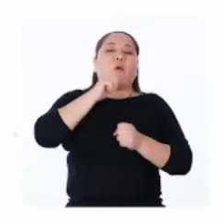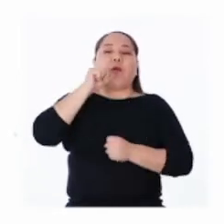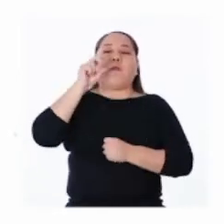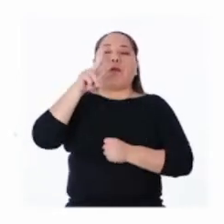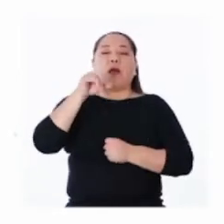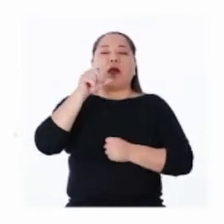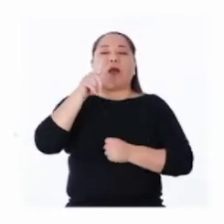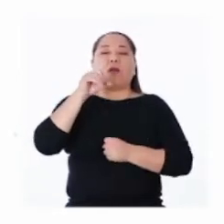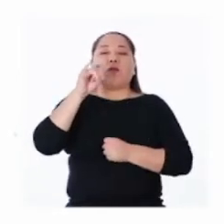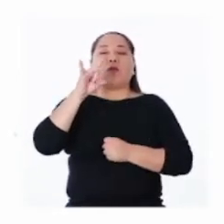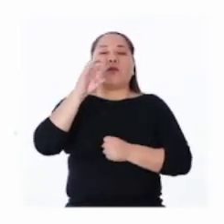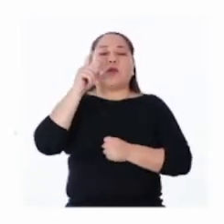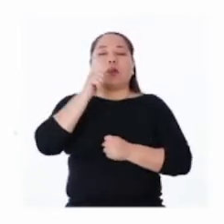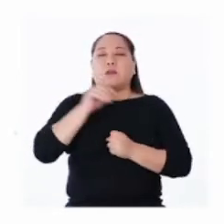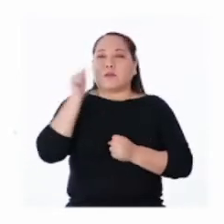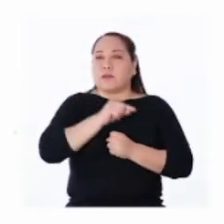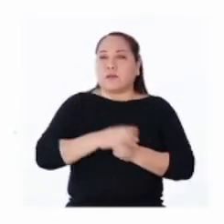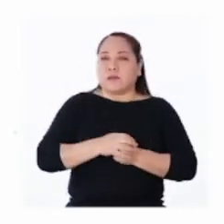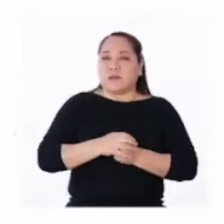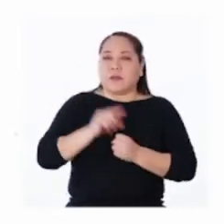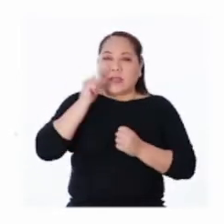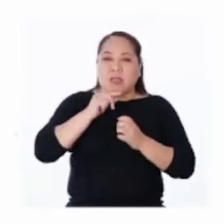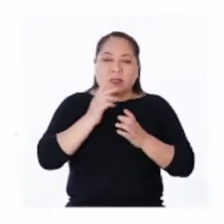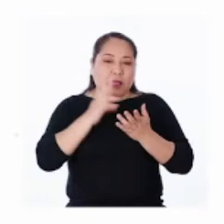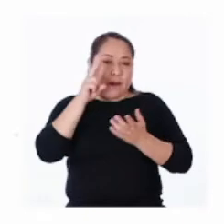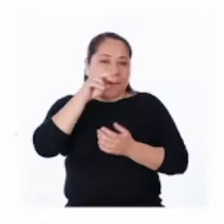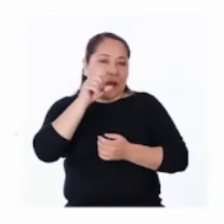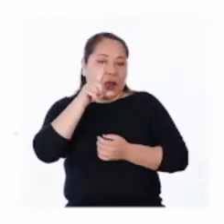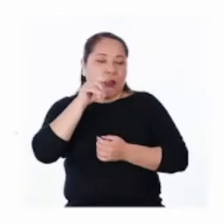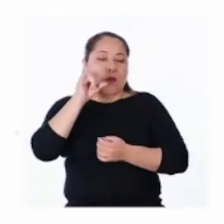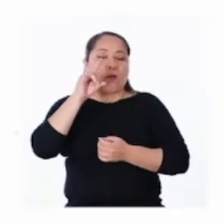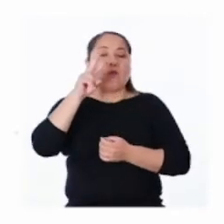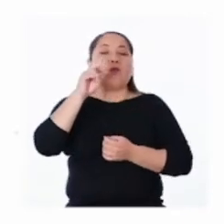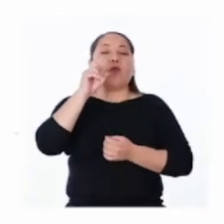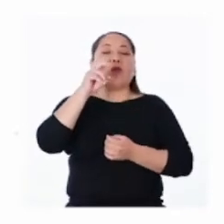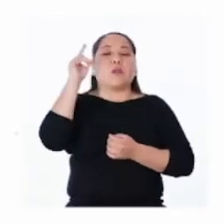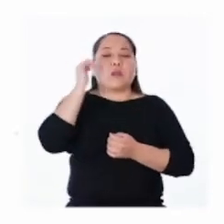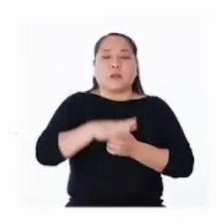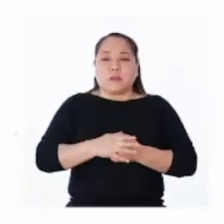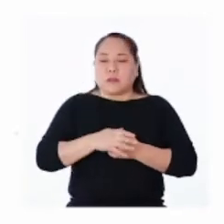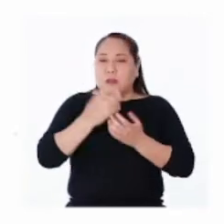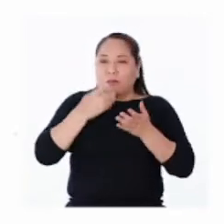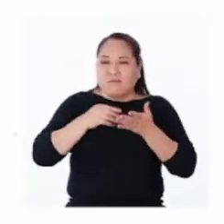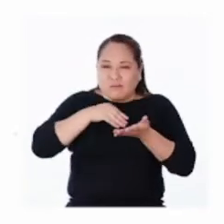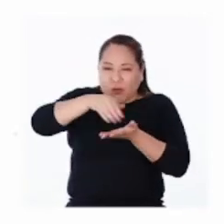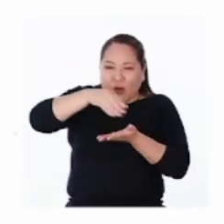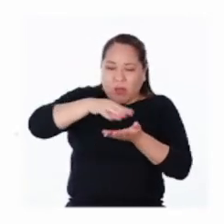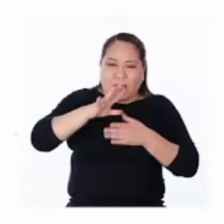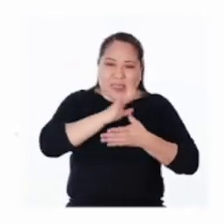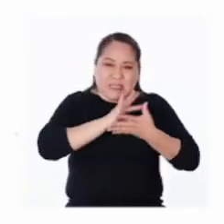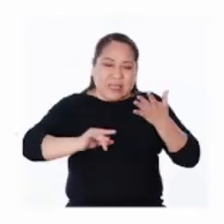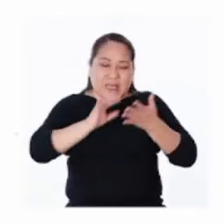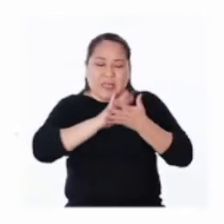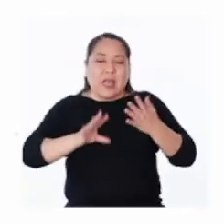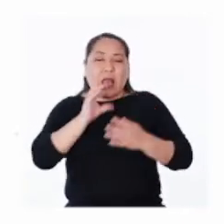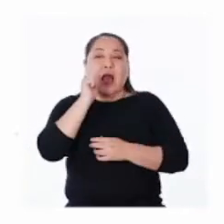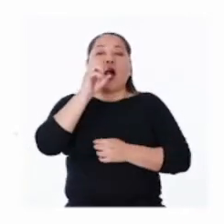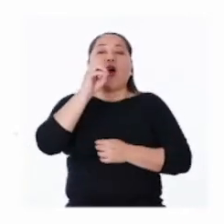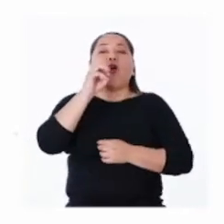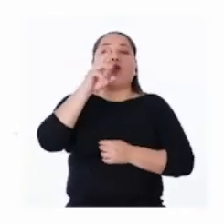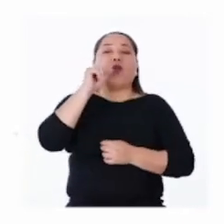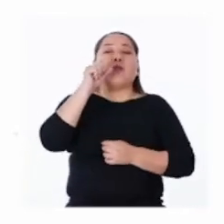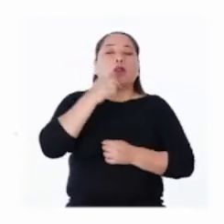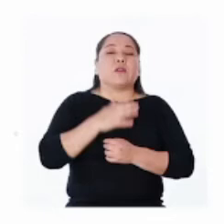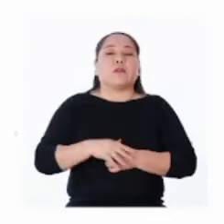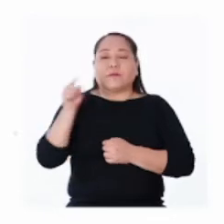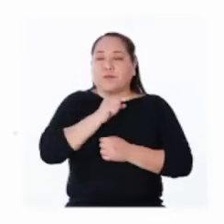válvula aurículo-ventricular y abre las válvulas semilunares, empujando la sangre hacia la aorta. Se genera una onda